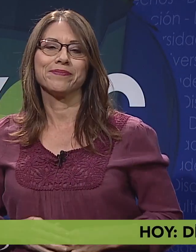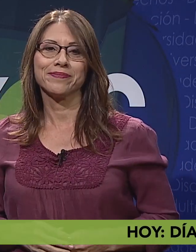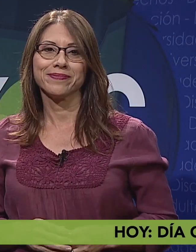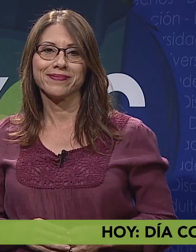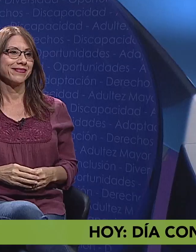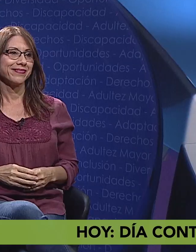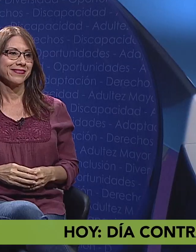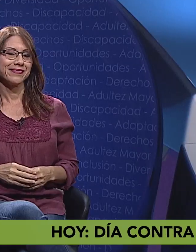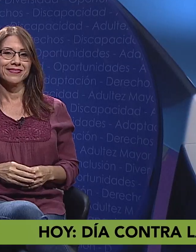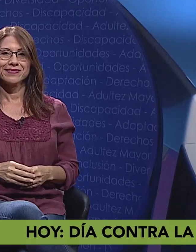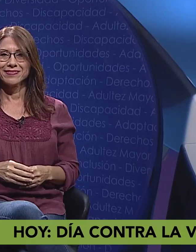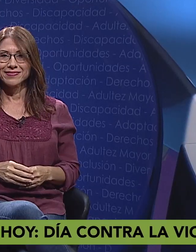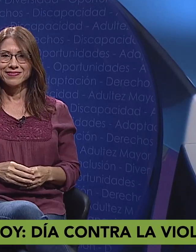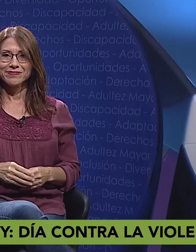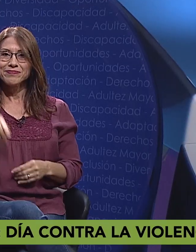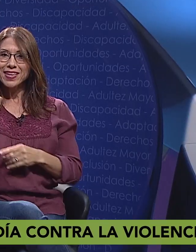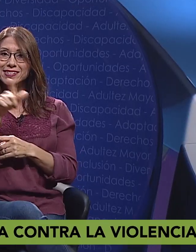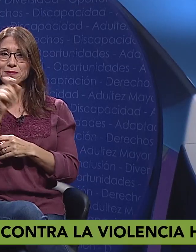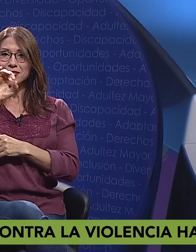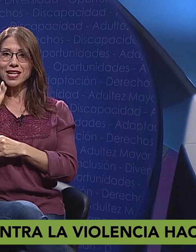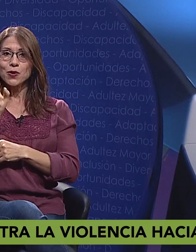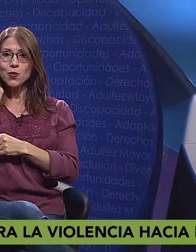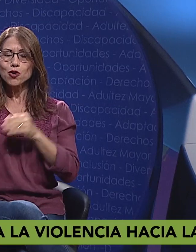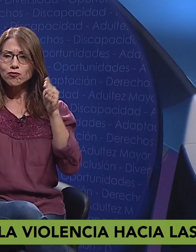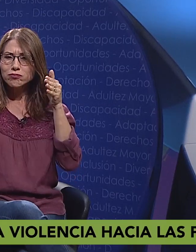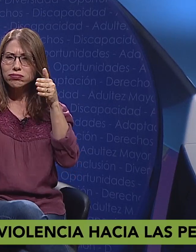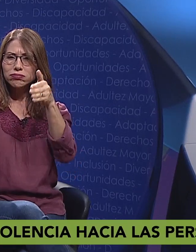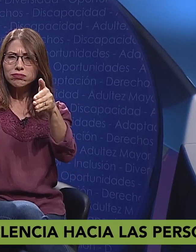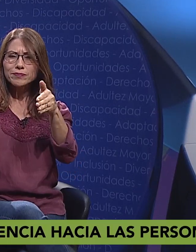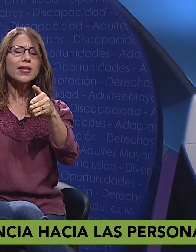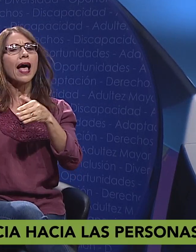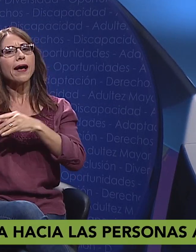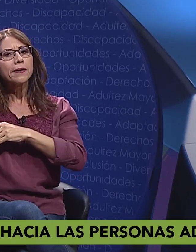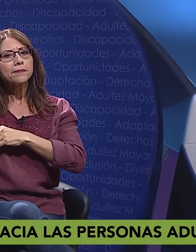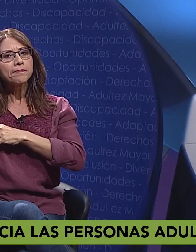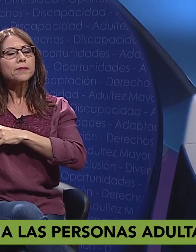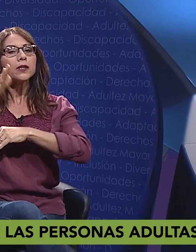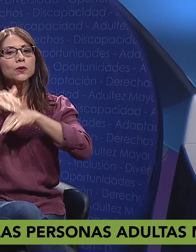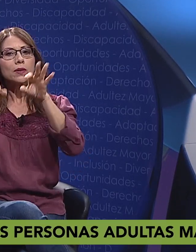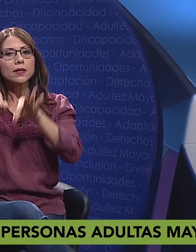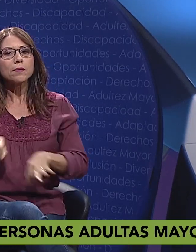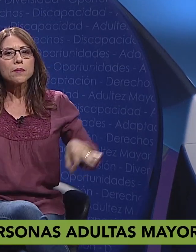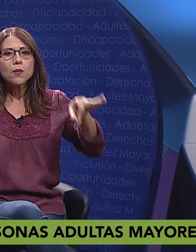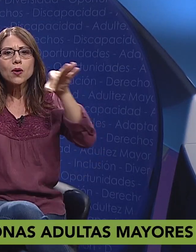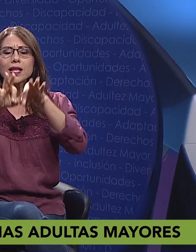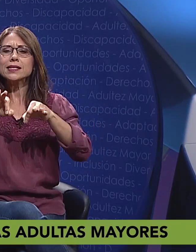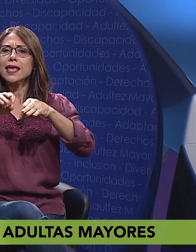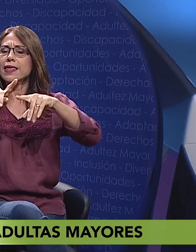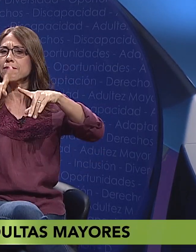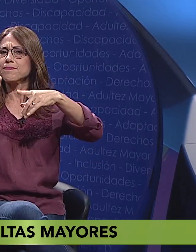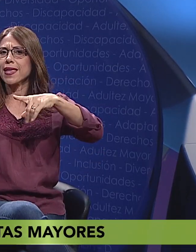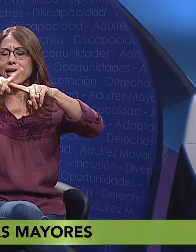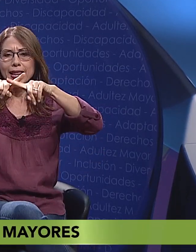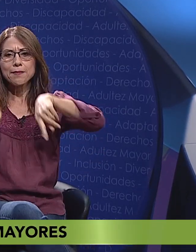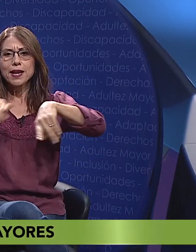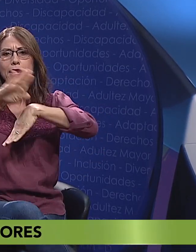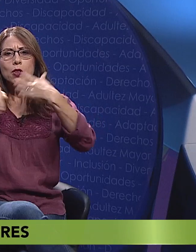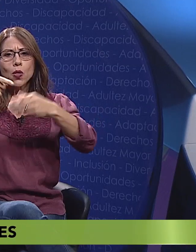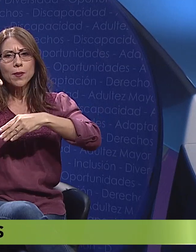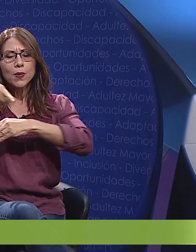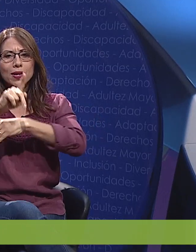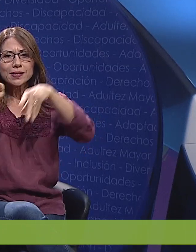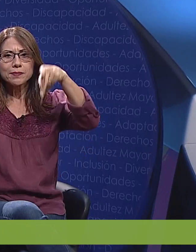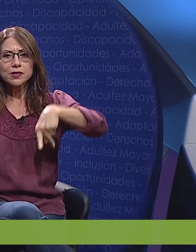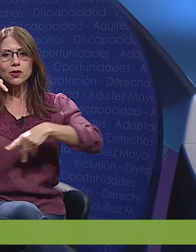hoy. Este mes de junio se dedica a hacer conciencia sobre la importancia de eliminar toda forma de violencia hacia